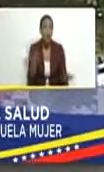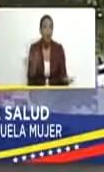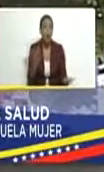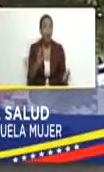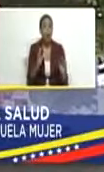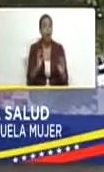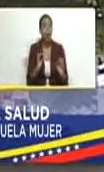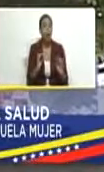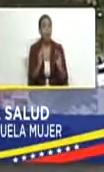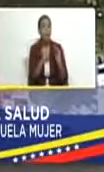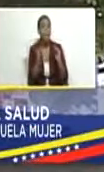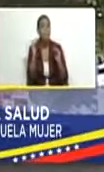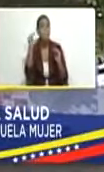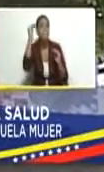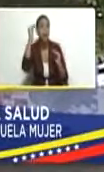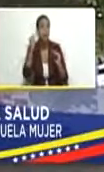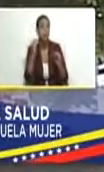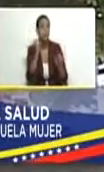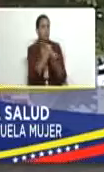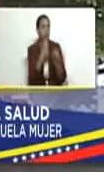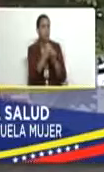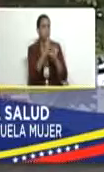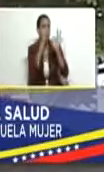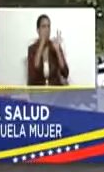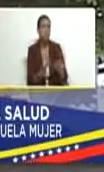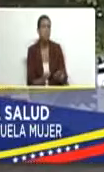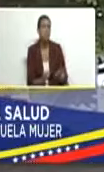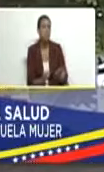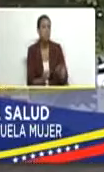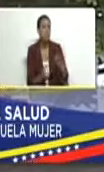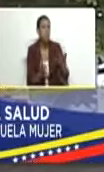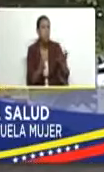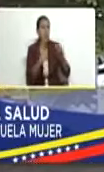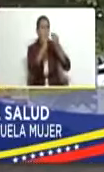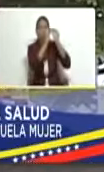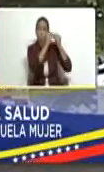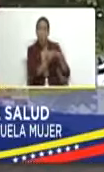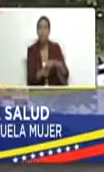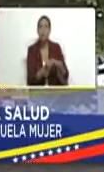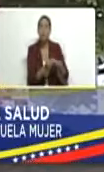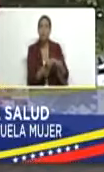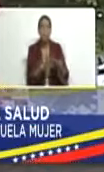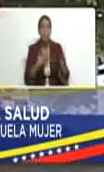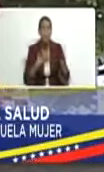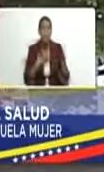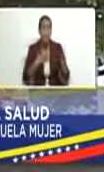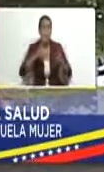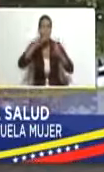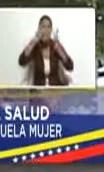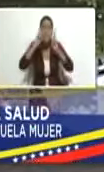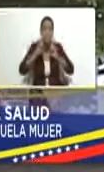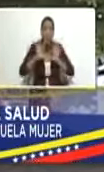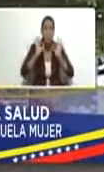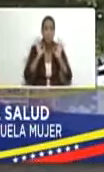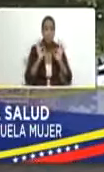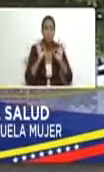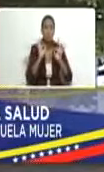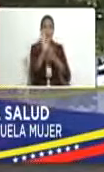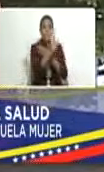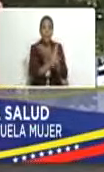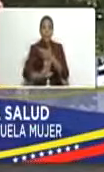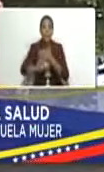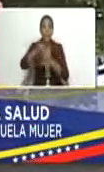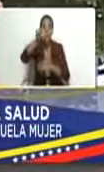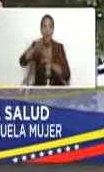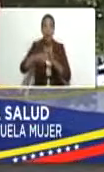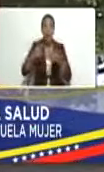nivel más elevado, más profundo, más impactante, para proteger, ¿qué?